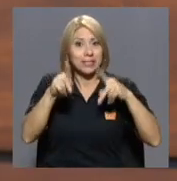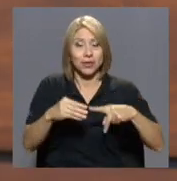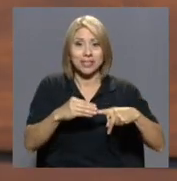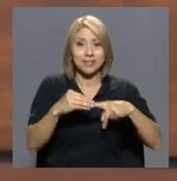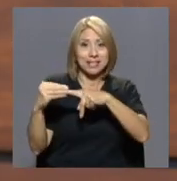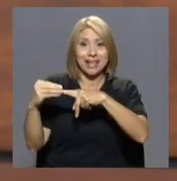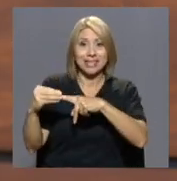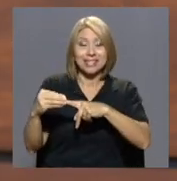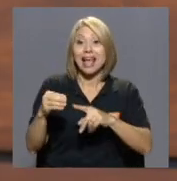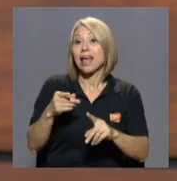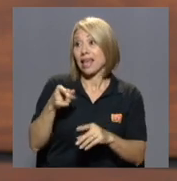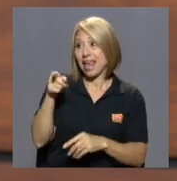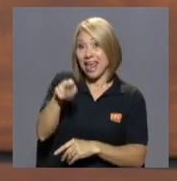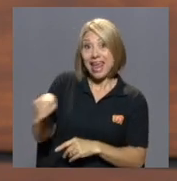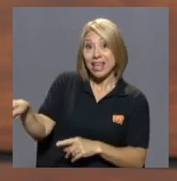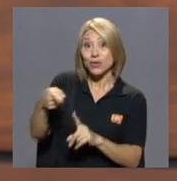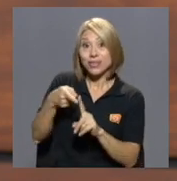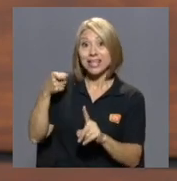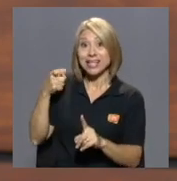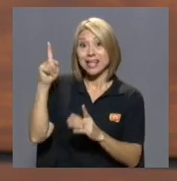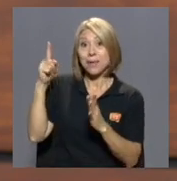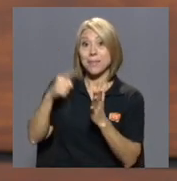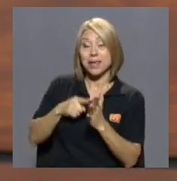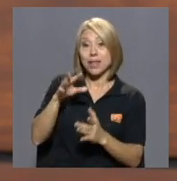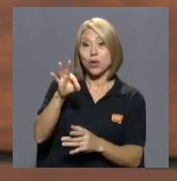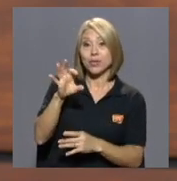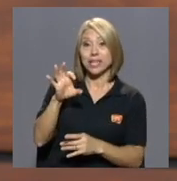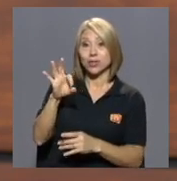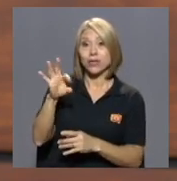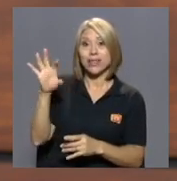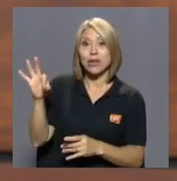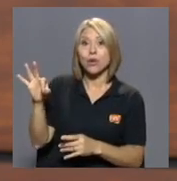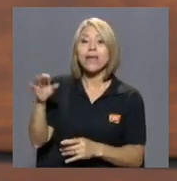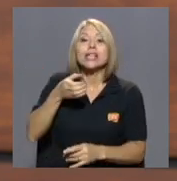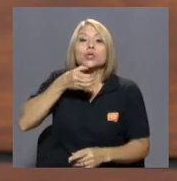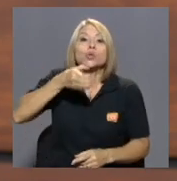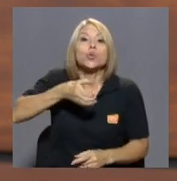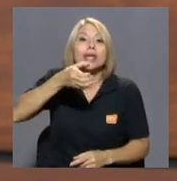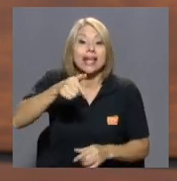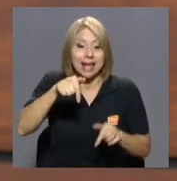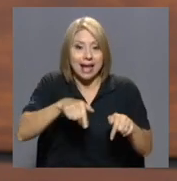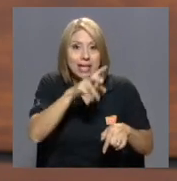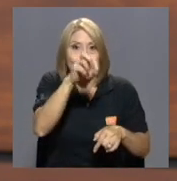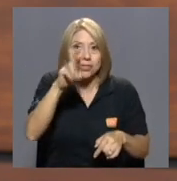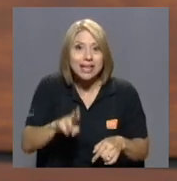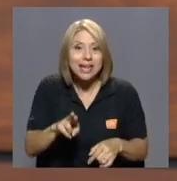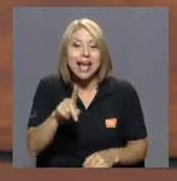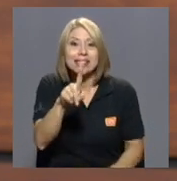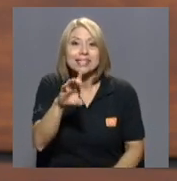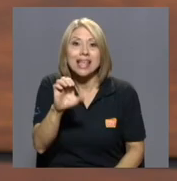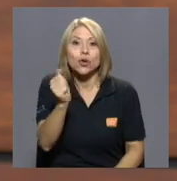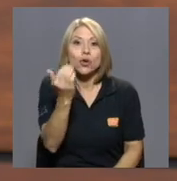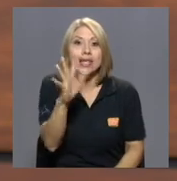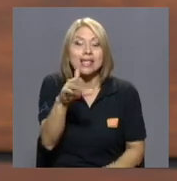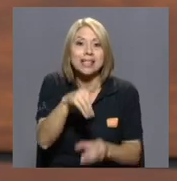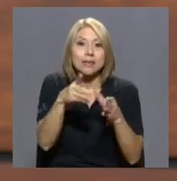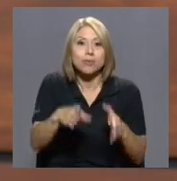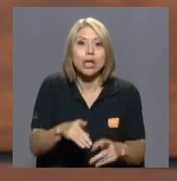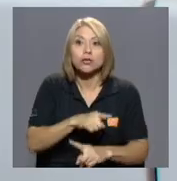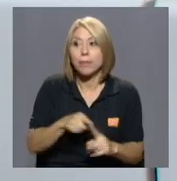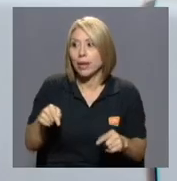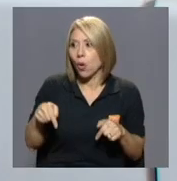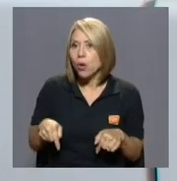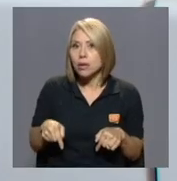desde 1999 115 diputados a Costa Rica. Hoy, 20 años después, seguimos con los mismos 57